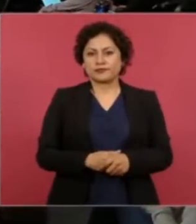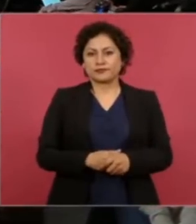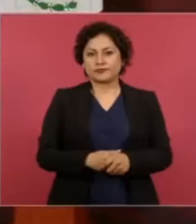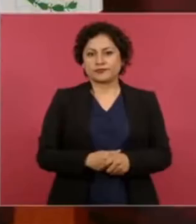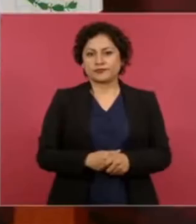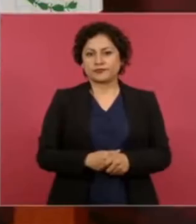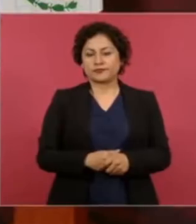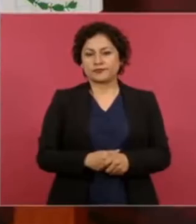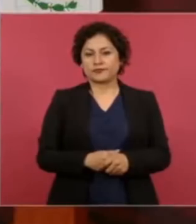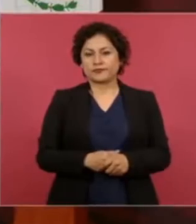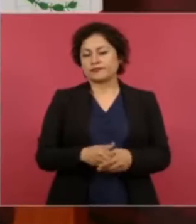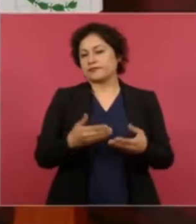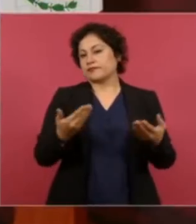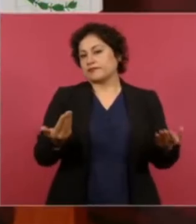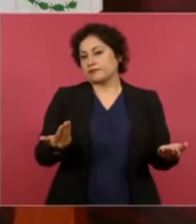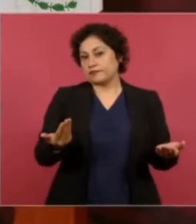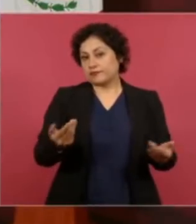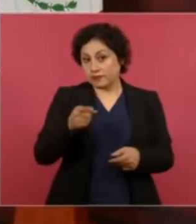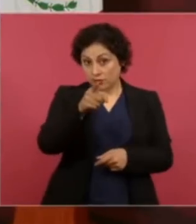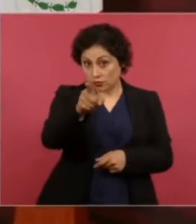Y si estás en contra de la transformación del país,